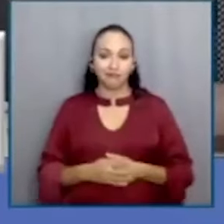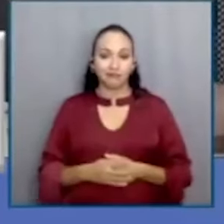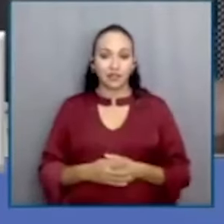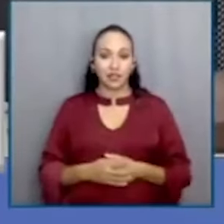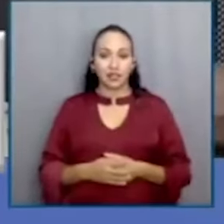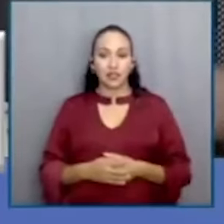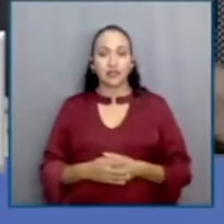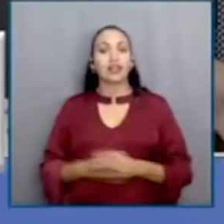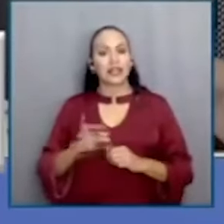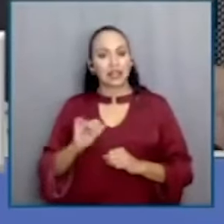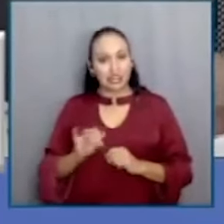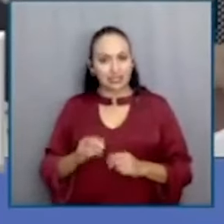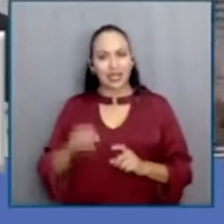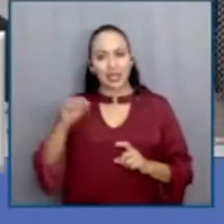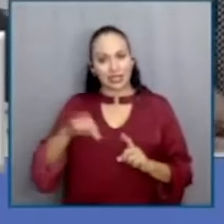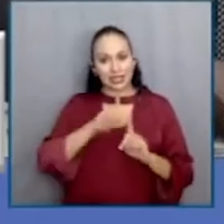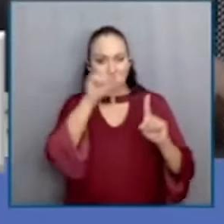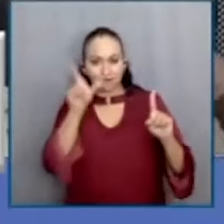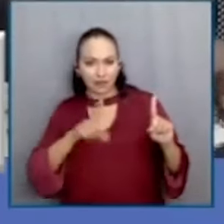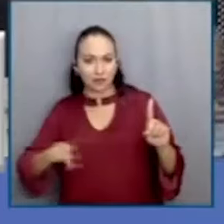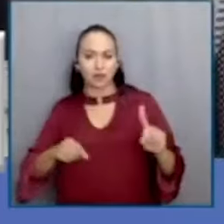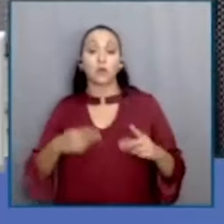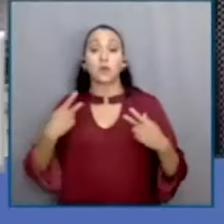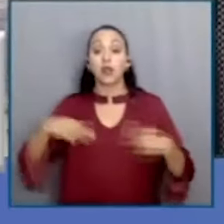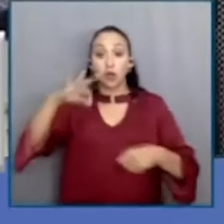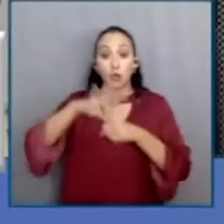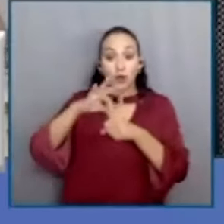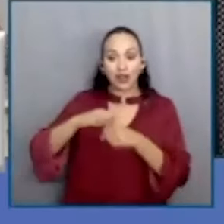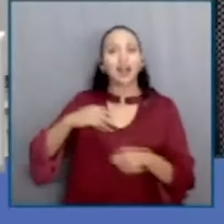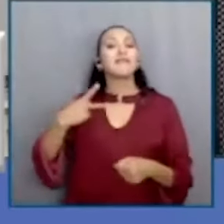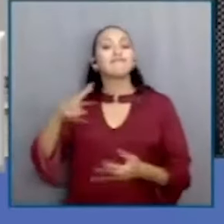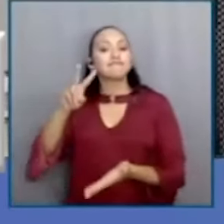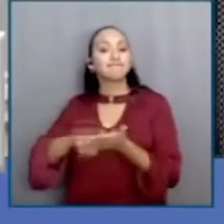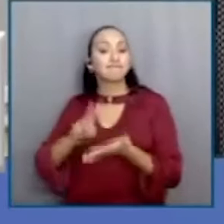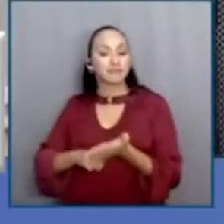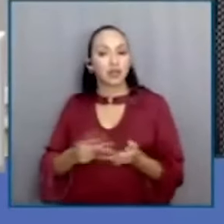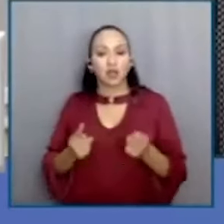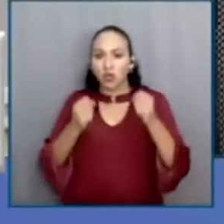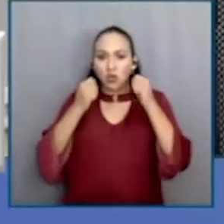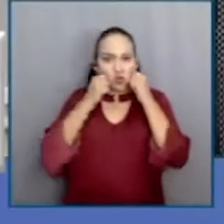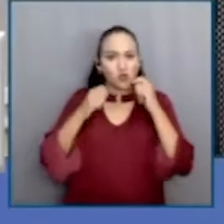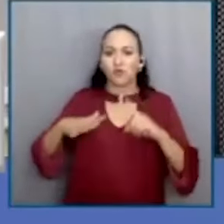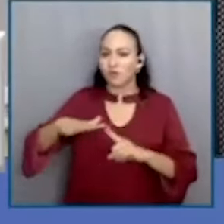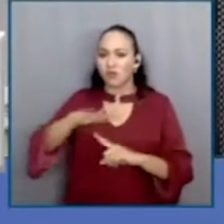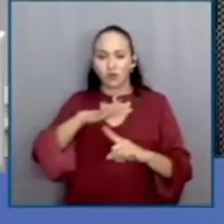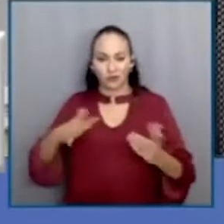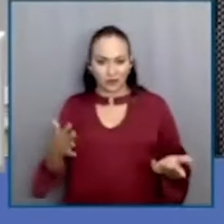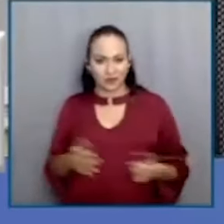validez de la elección, no importa las circunstancias en que se dé,